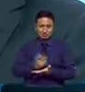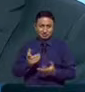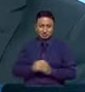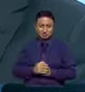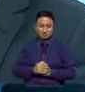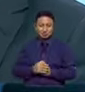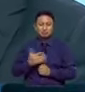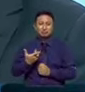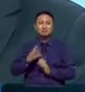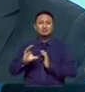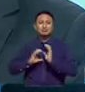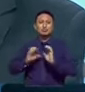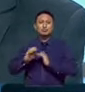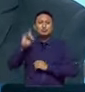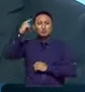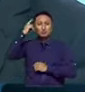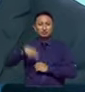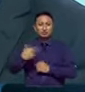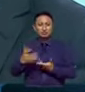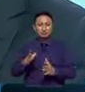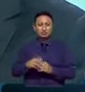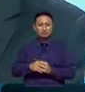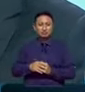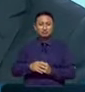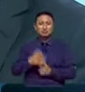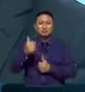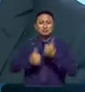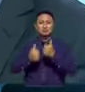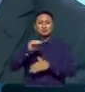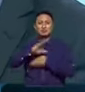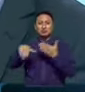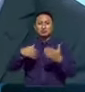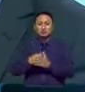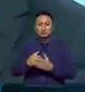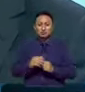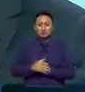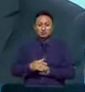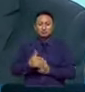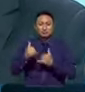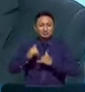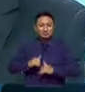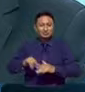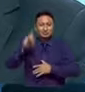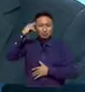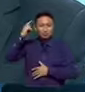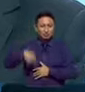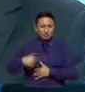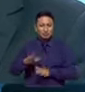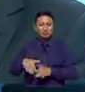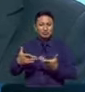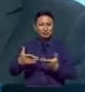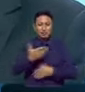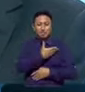ventaja comunicacional que tiene el gobierno frente a todos los demás candidatos del mismo aparato del Estado funcionando. El